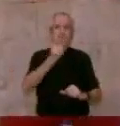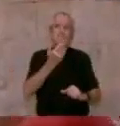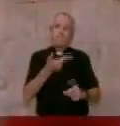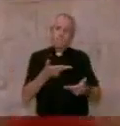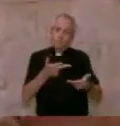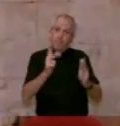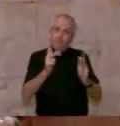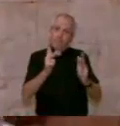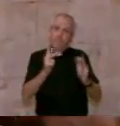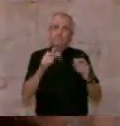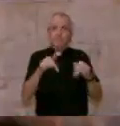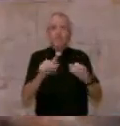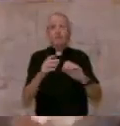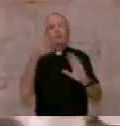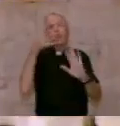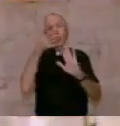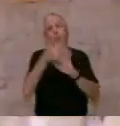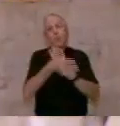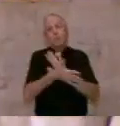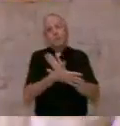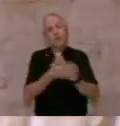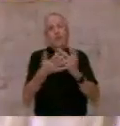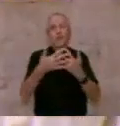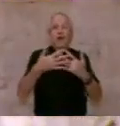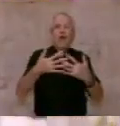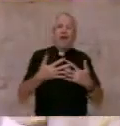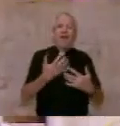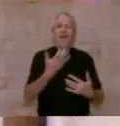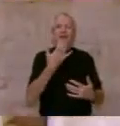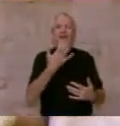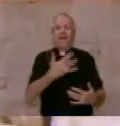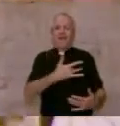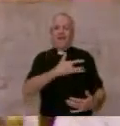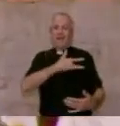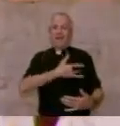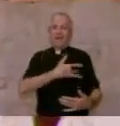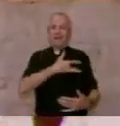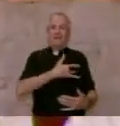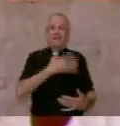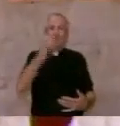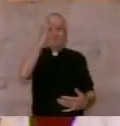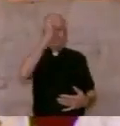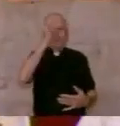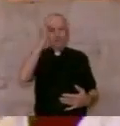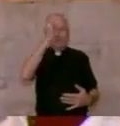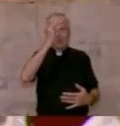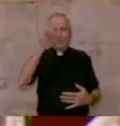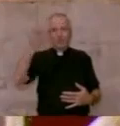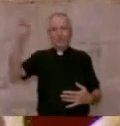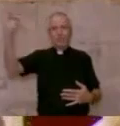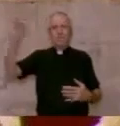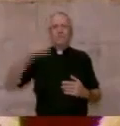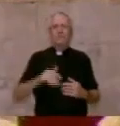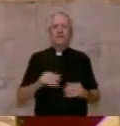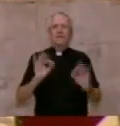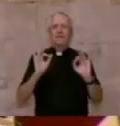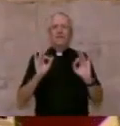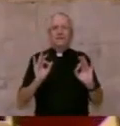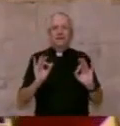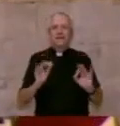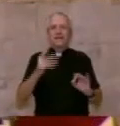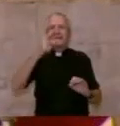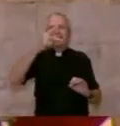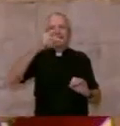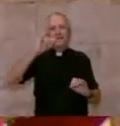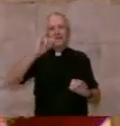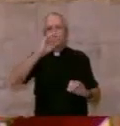en este sentido que os cuente una fábula proveniente de un filósofo. Hoy no podía faltar un filósofo. Es Søren